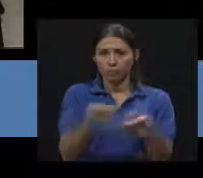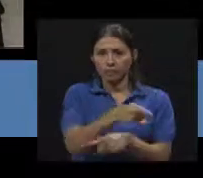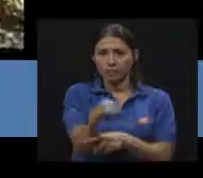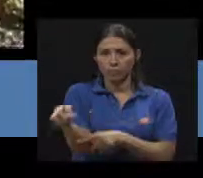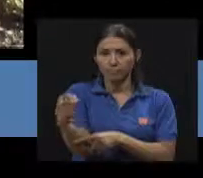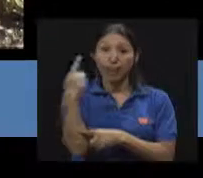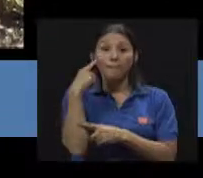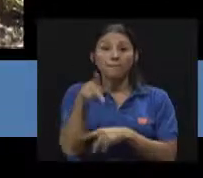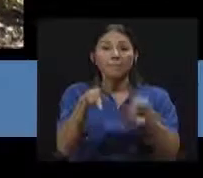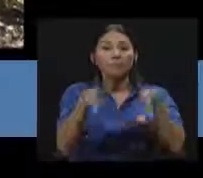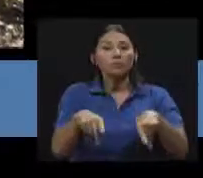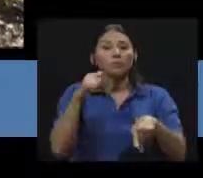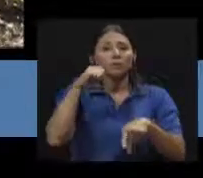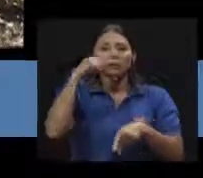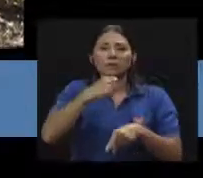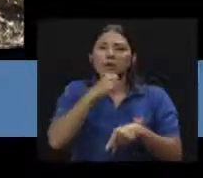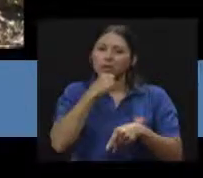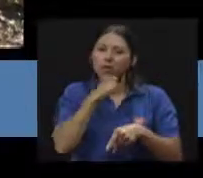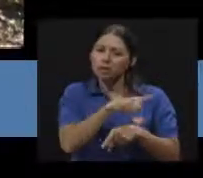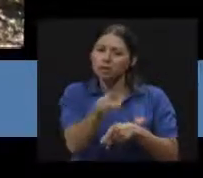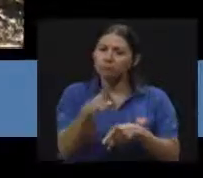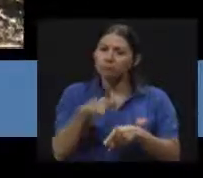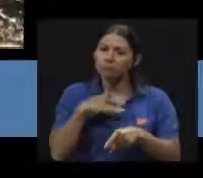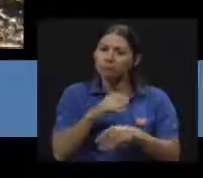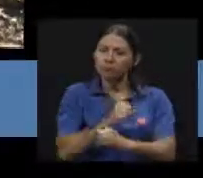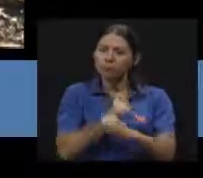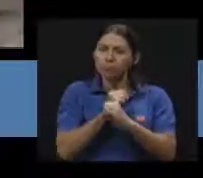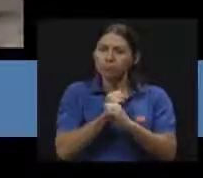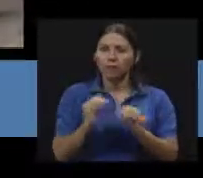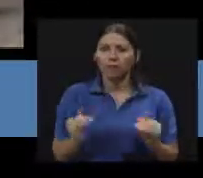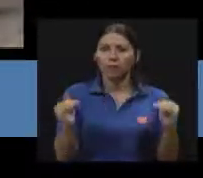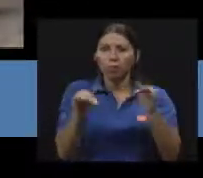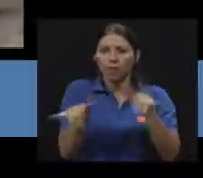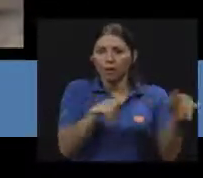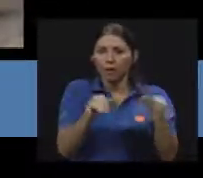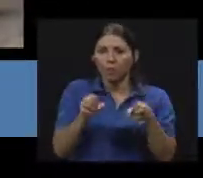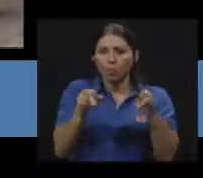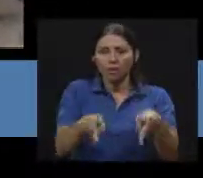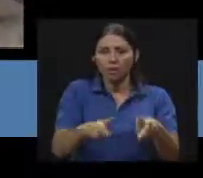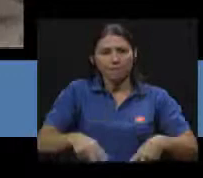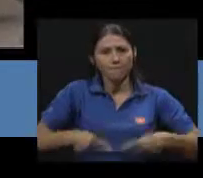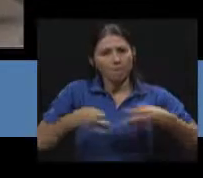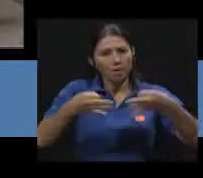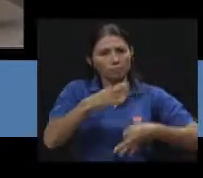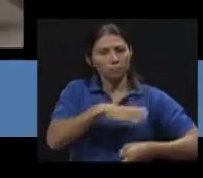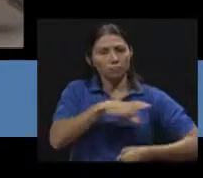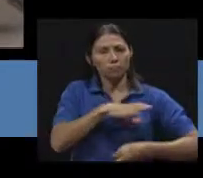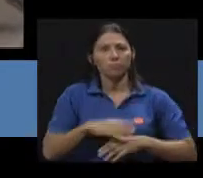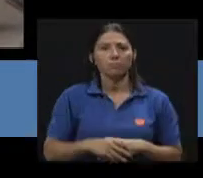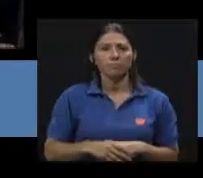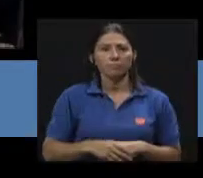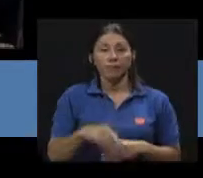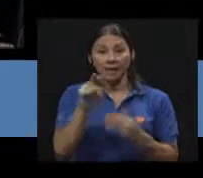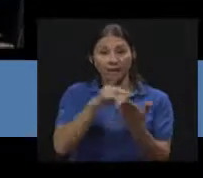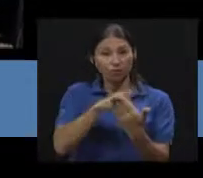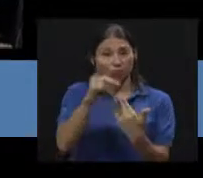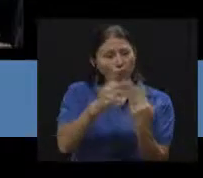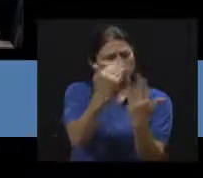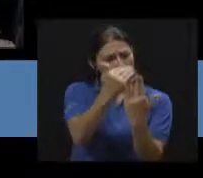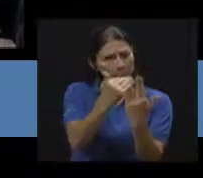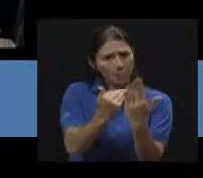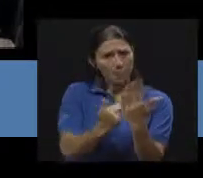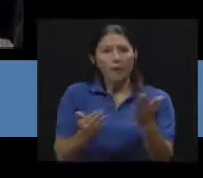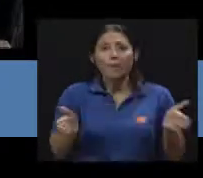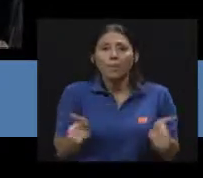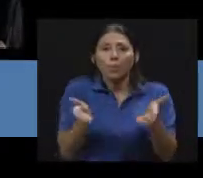gubernamentales con el fin de garantizar a las personas adultas mayores igualdad de oportunidades y una vida digna. Estos